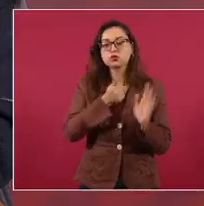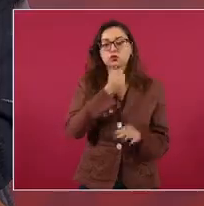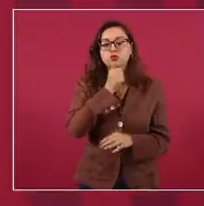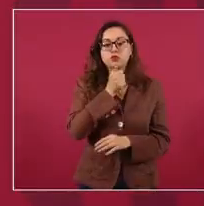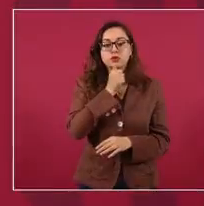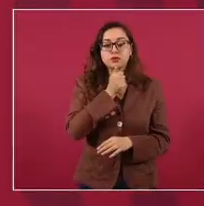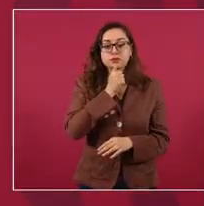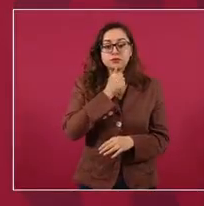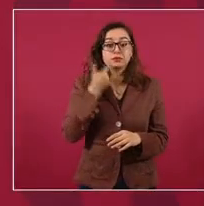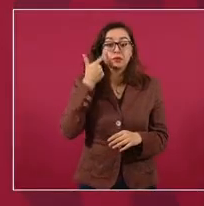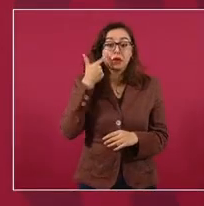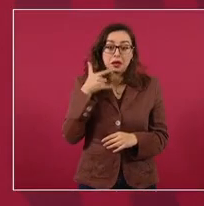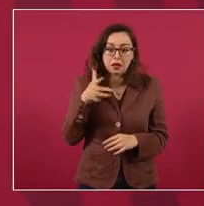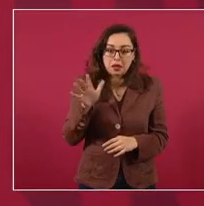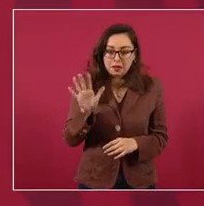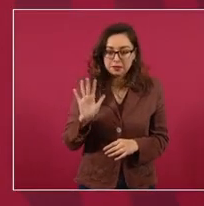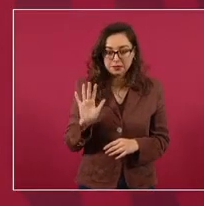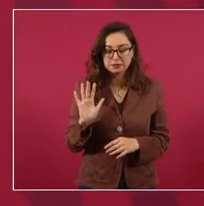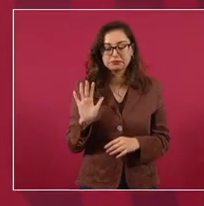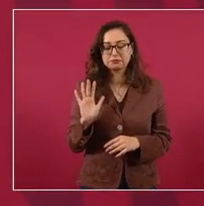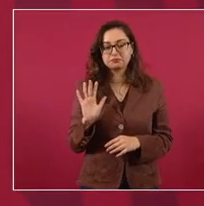depende de